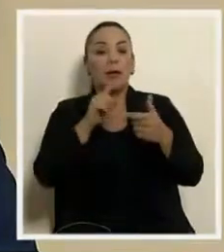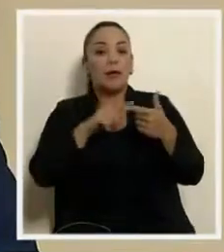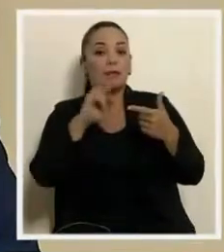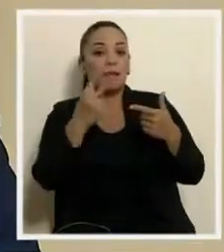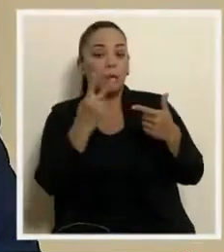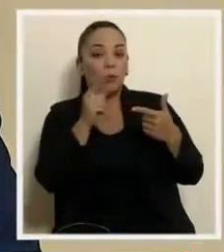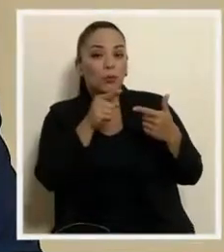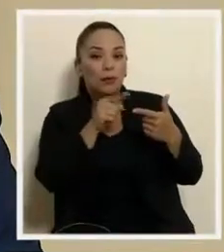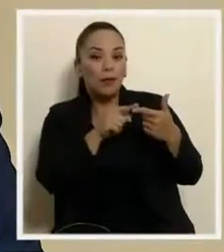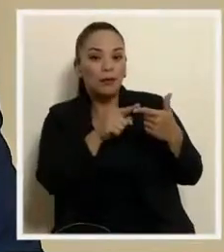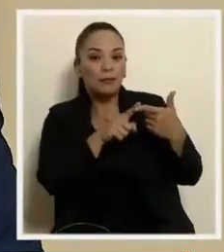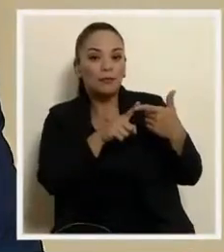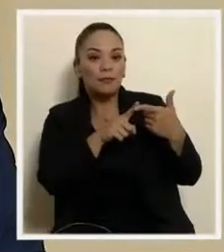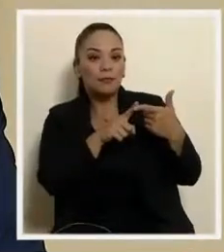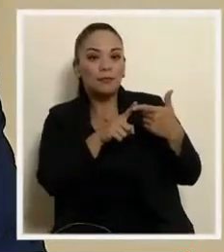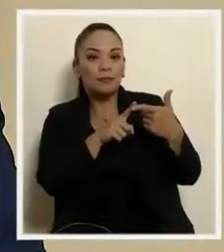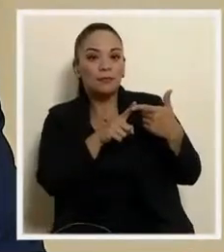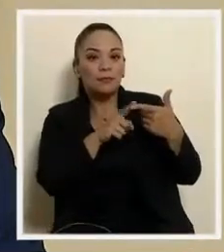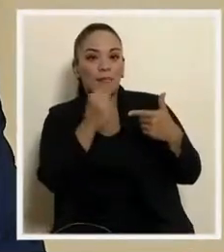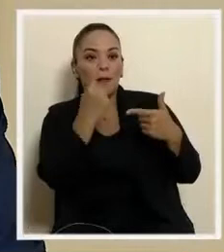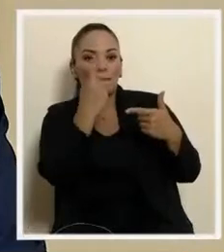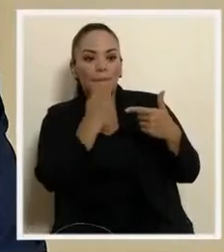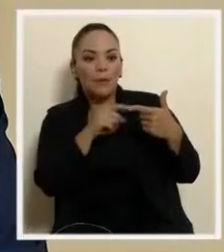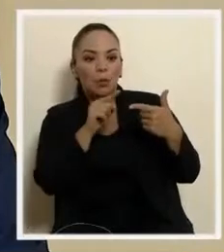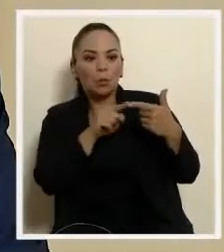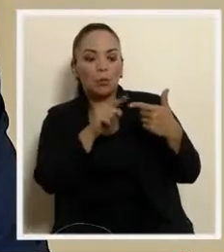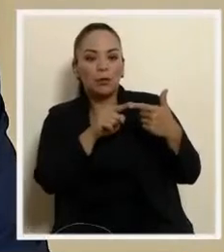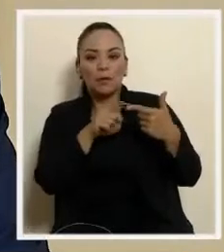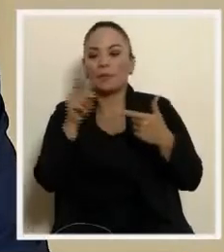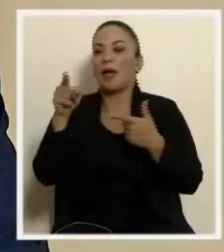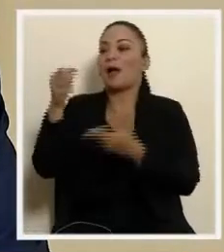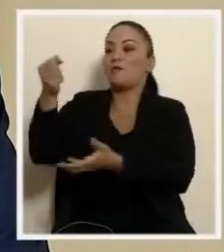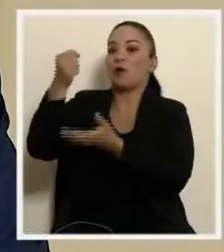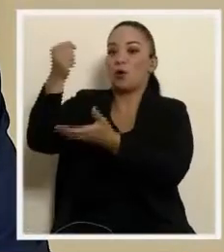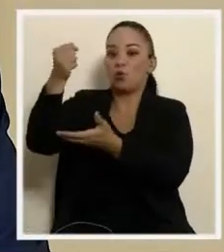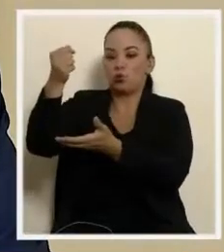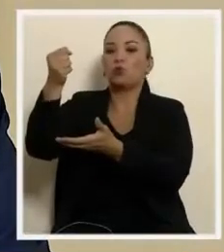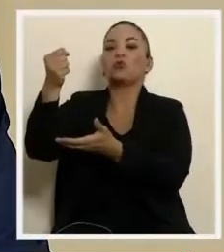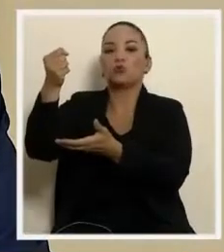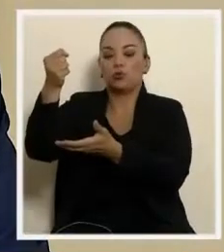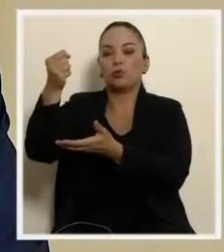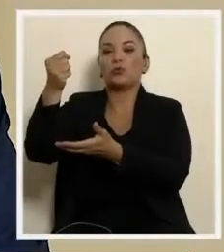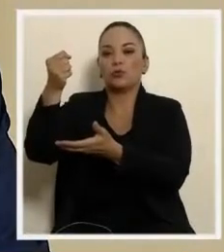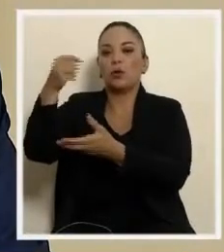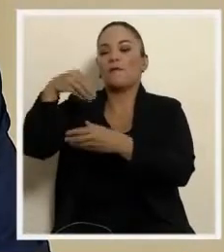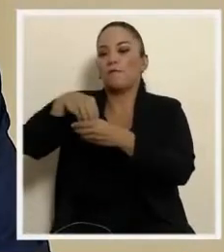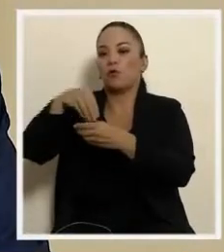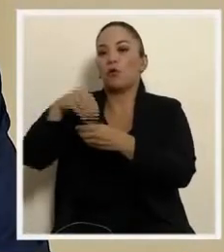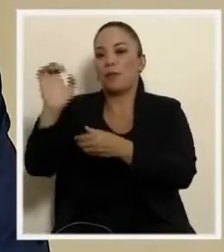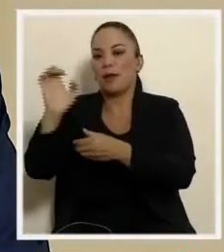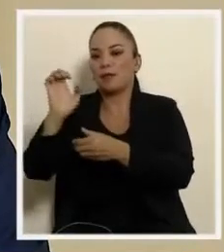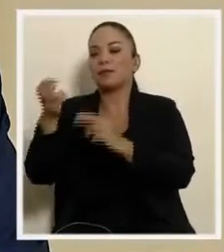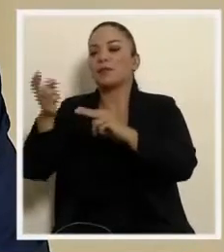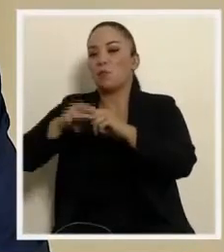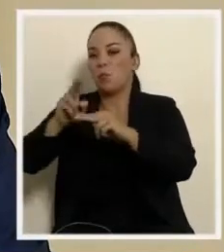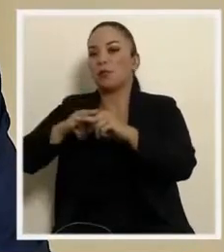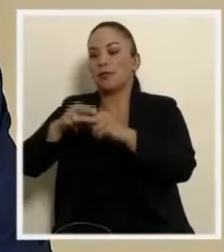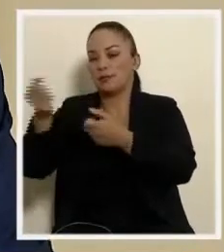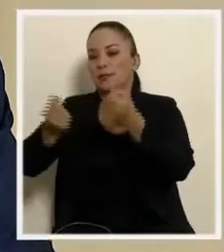ver con, esa se me fue. Los recursos del Fondo de Emergencias, De las restricciones. las multas.